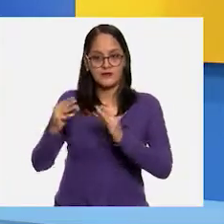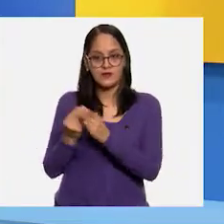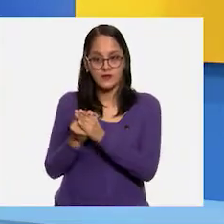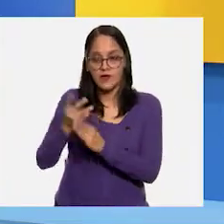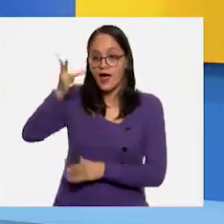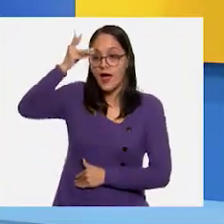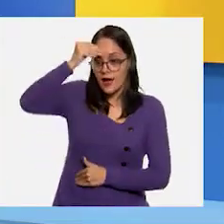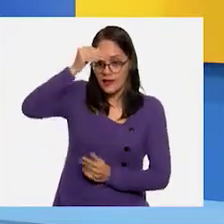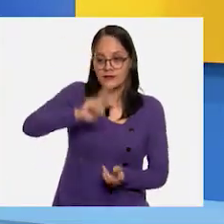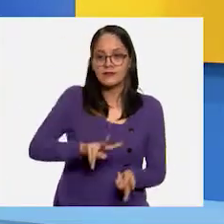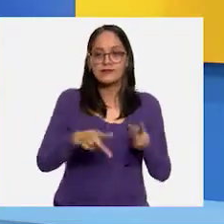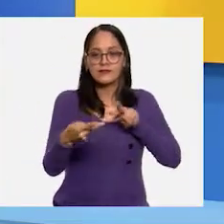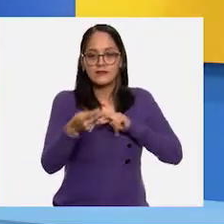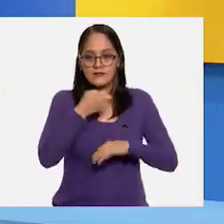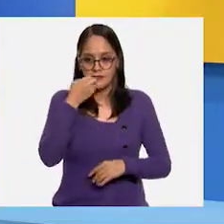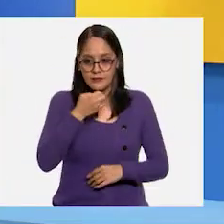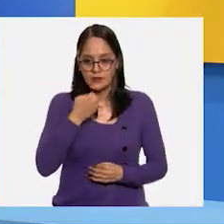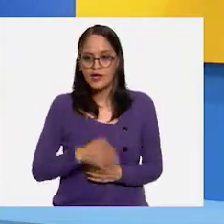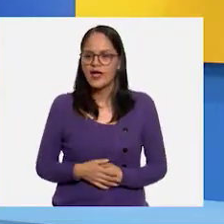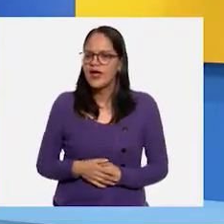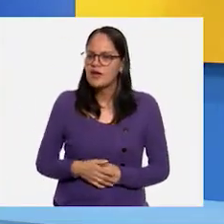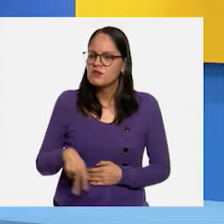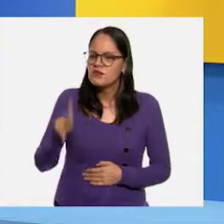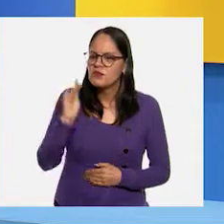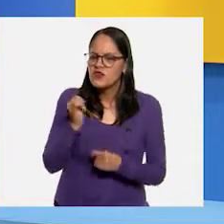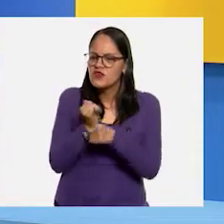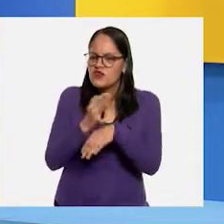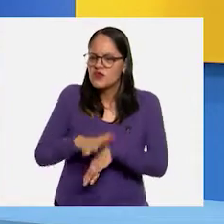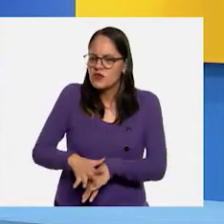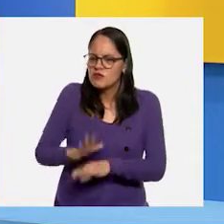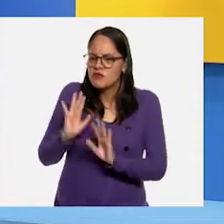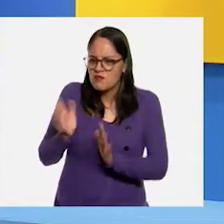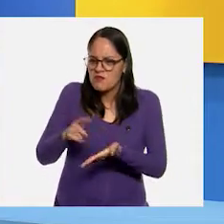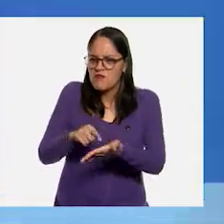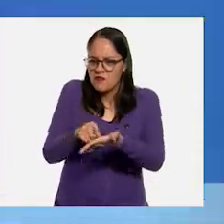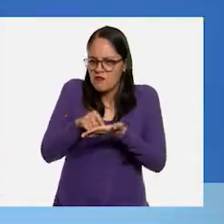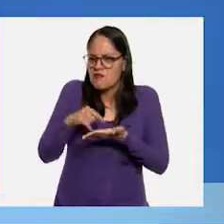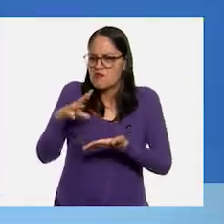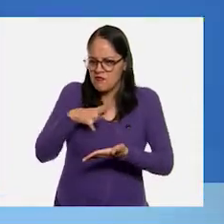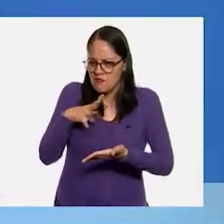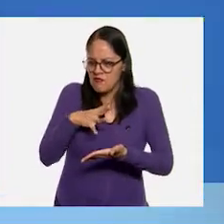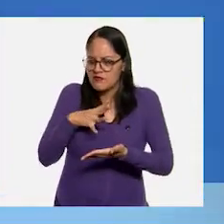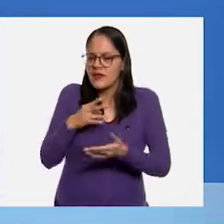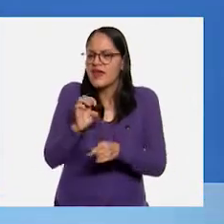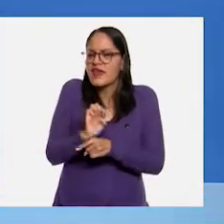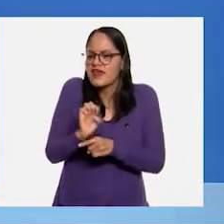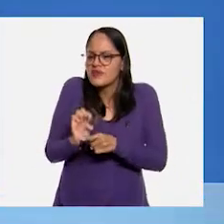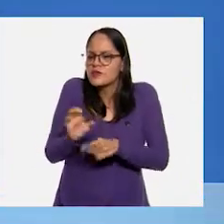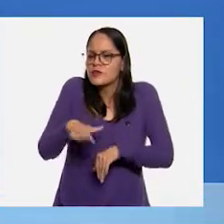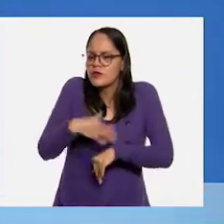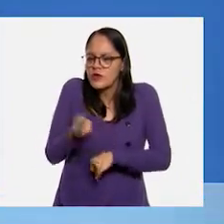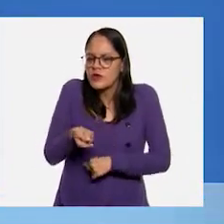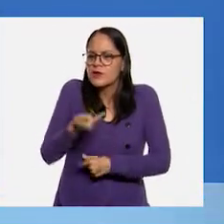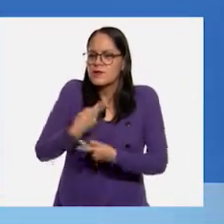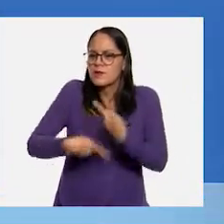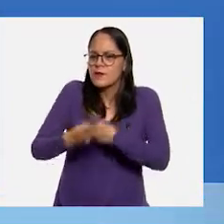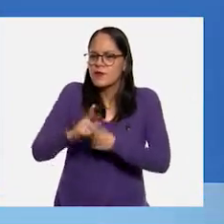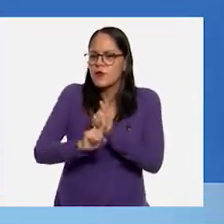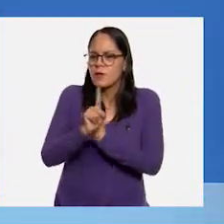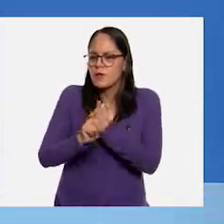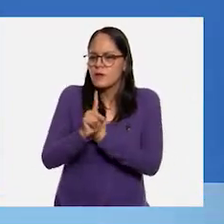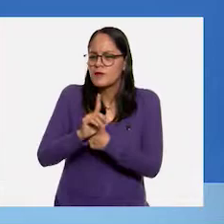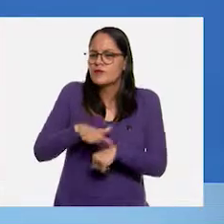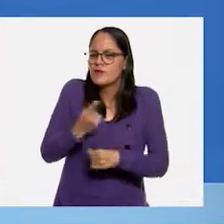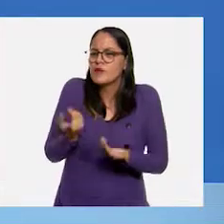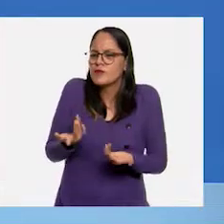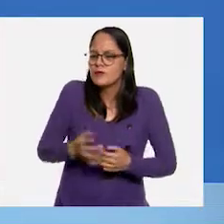si hay este tipo de información, ¿por qué siguen ocurriendo desastres? Sí, porque si ya sabemos que hay fenómenos